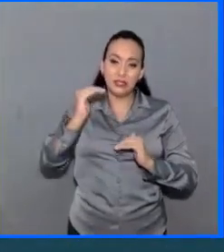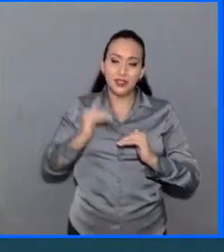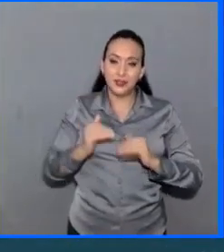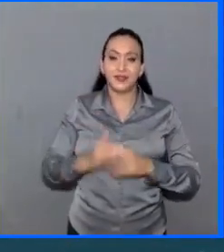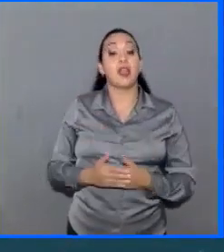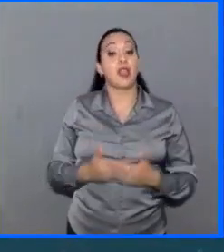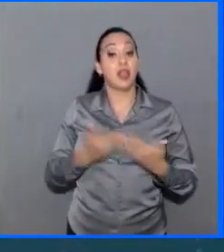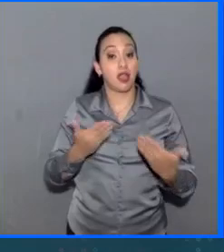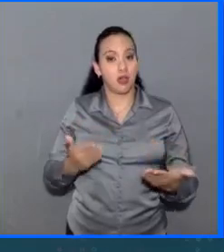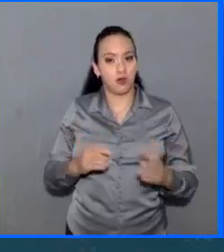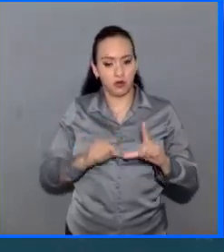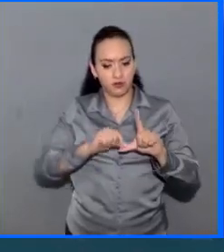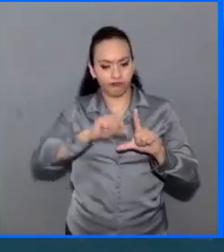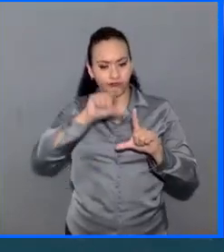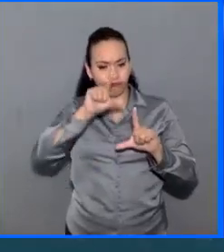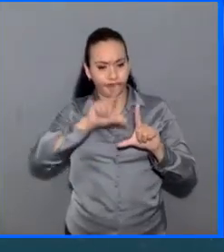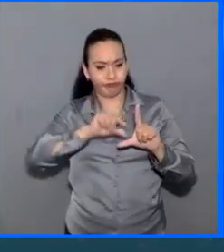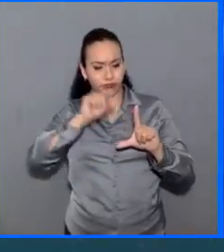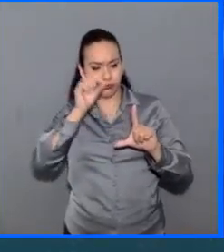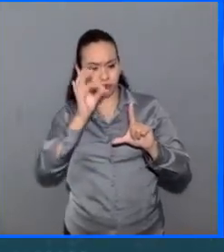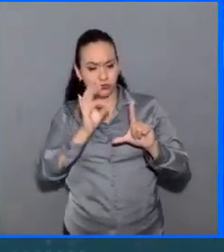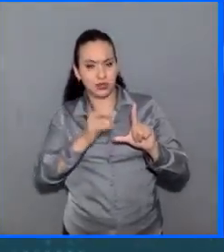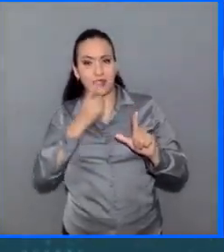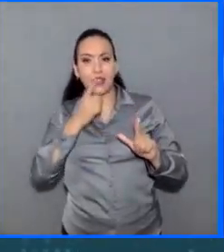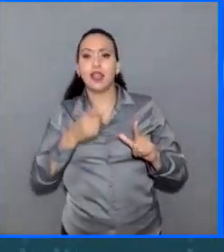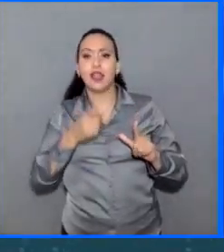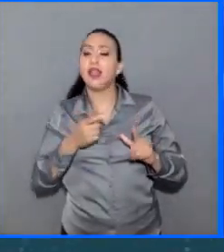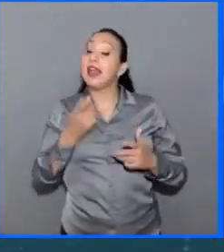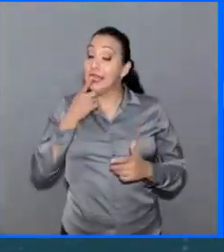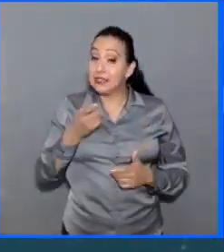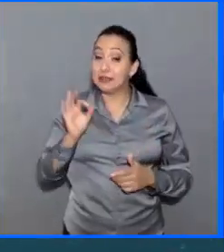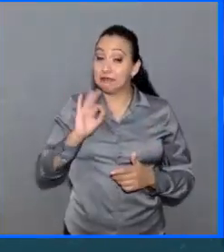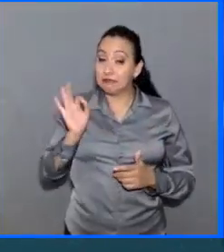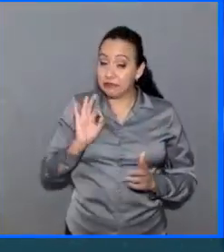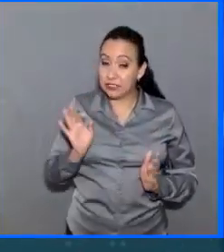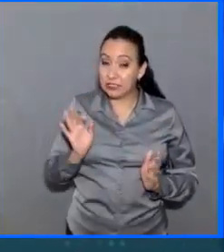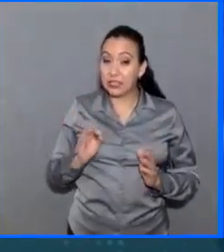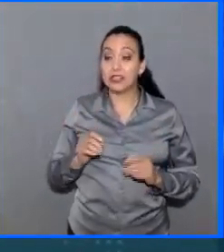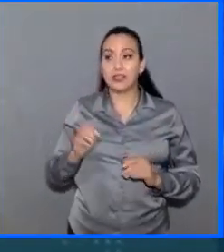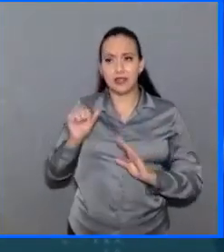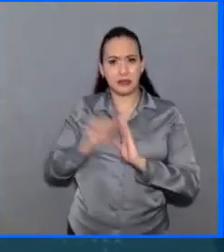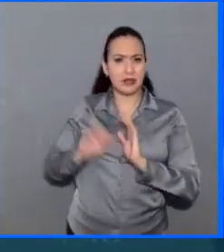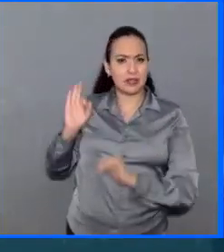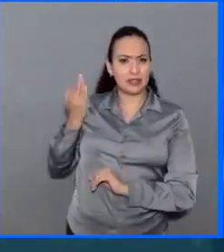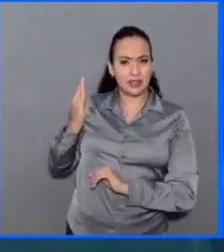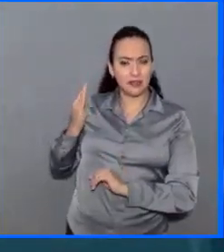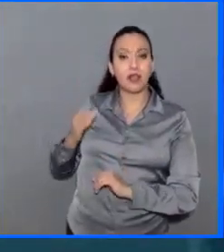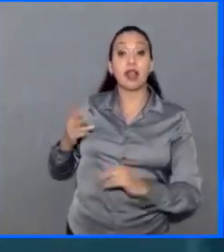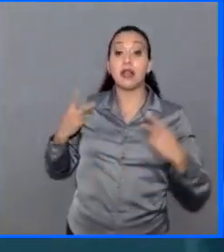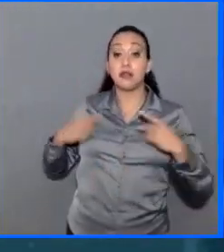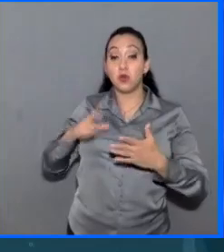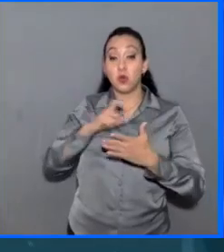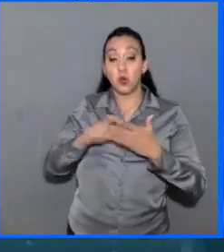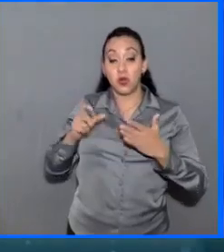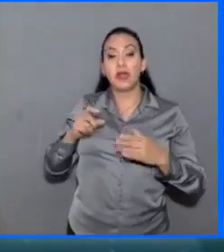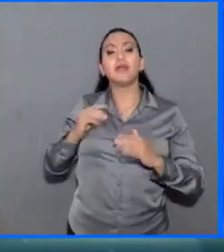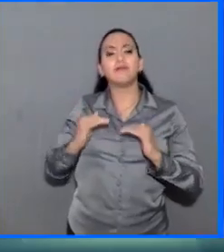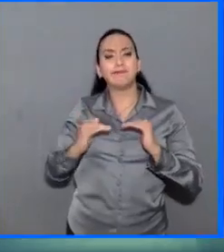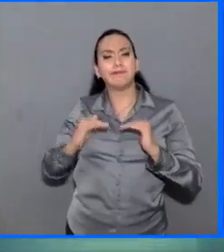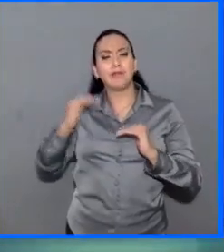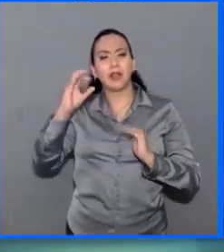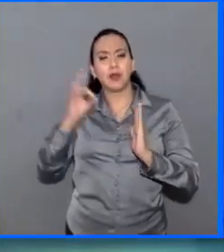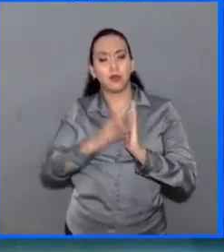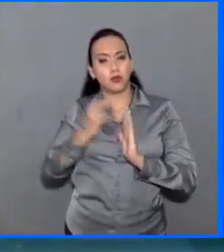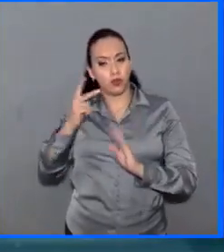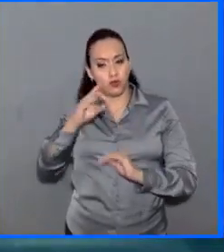indicador oportuno del consumo privado prevé que luego del repunte de febrero, el consumo privado se contrajo 0.2% en marzo